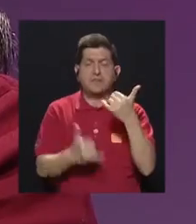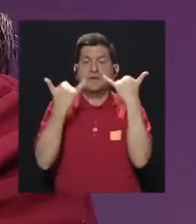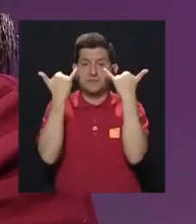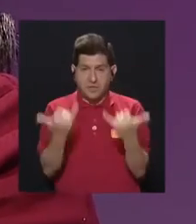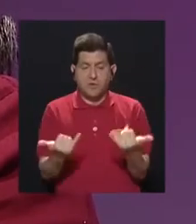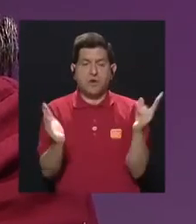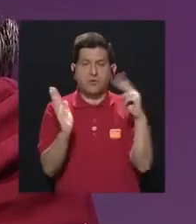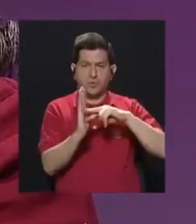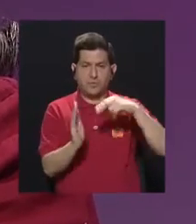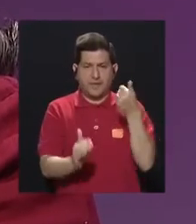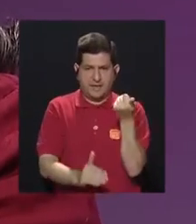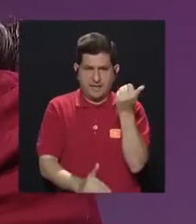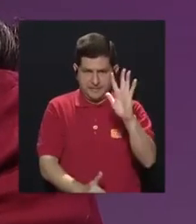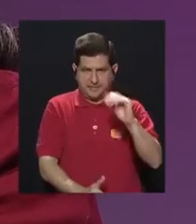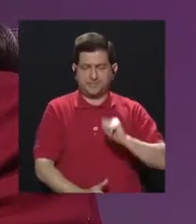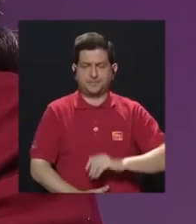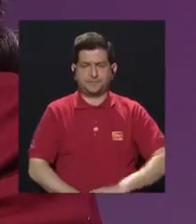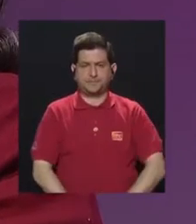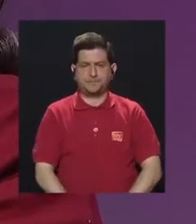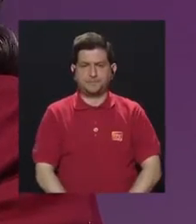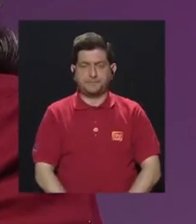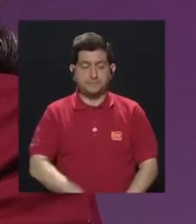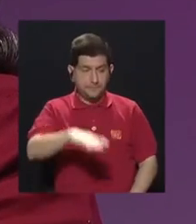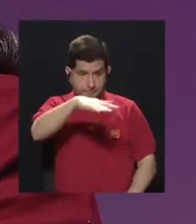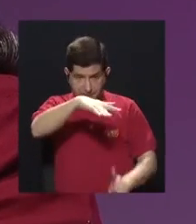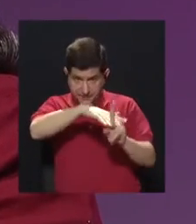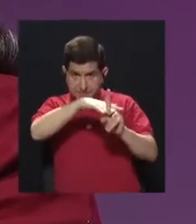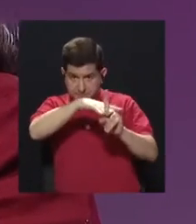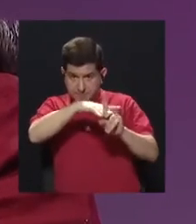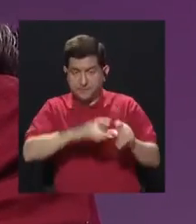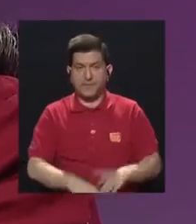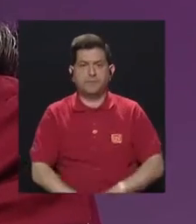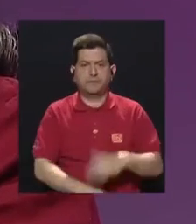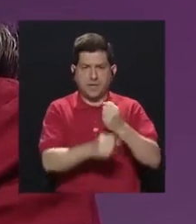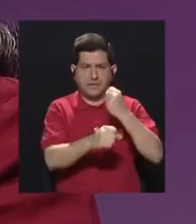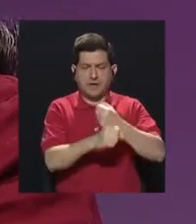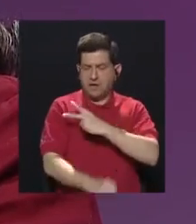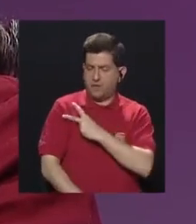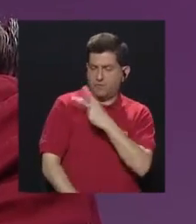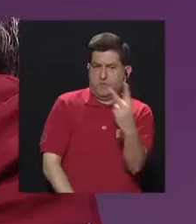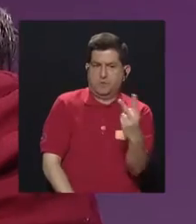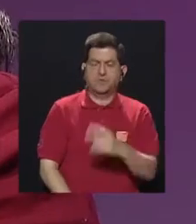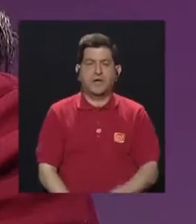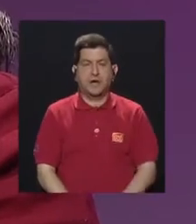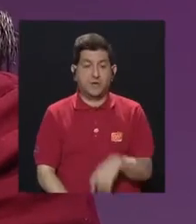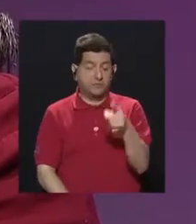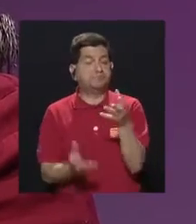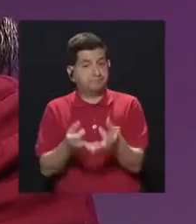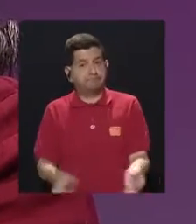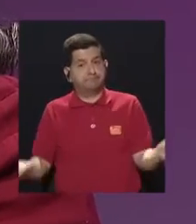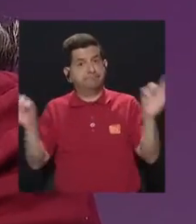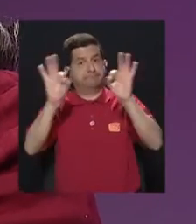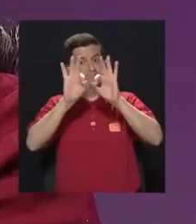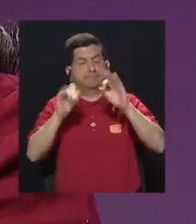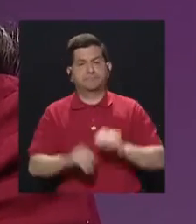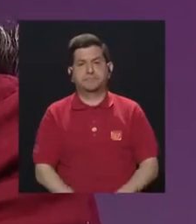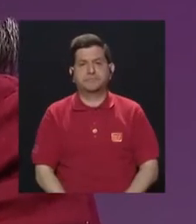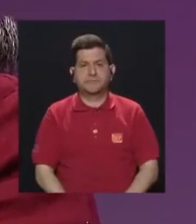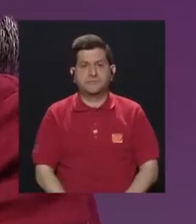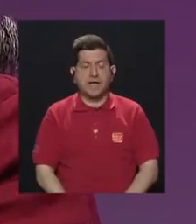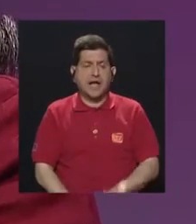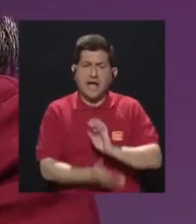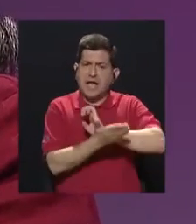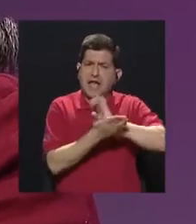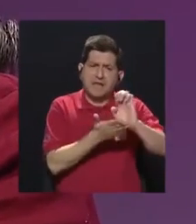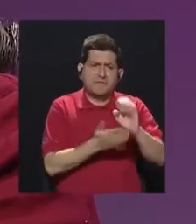en el 2015 surge con trabajo voluntario lo cual es algo muy importante porque así nos